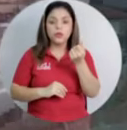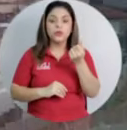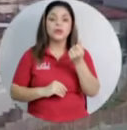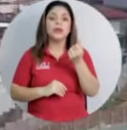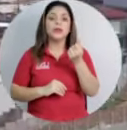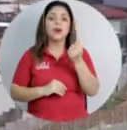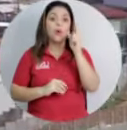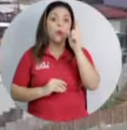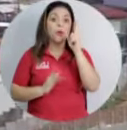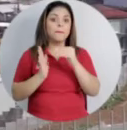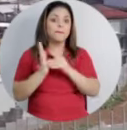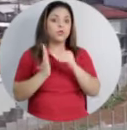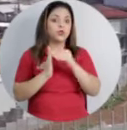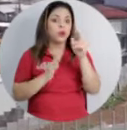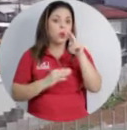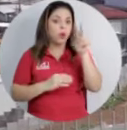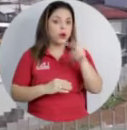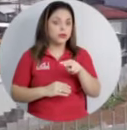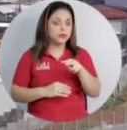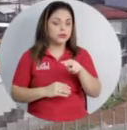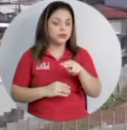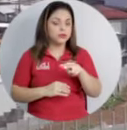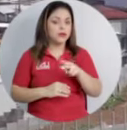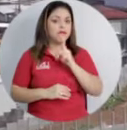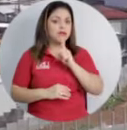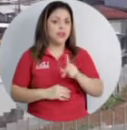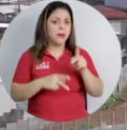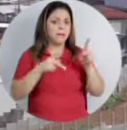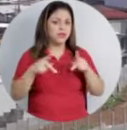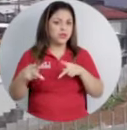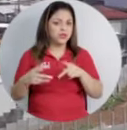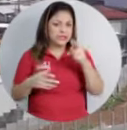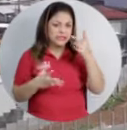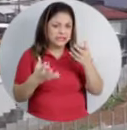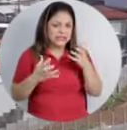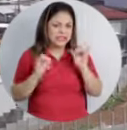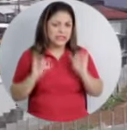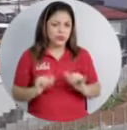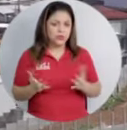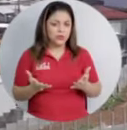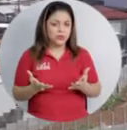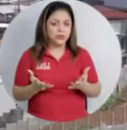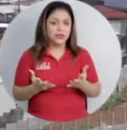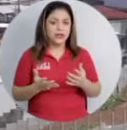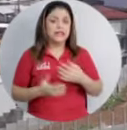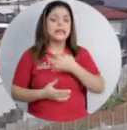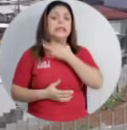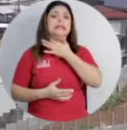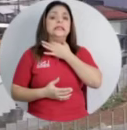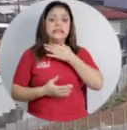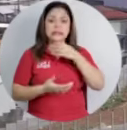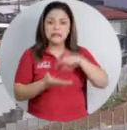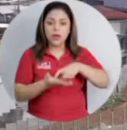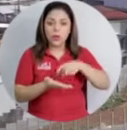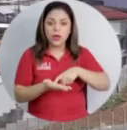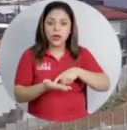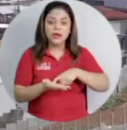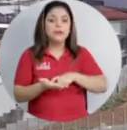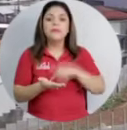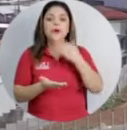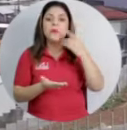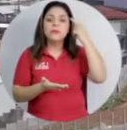qué? Es decir, no, voy a invertir ese dinero para empezar mi unidad microempresarial que me genere un poquito más de ingreso y que en